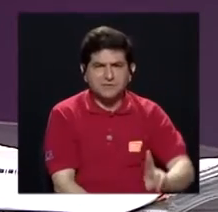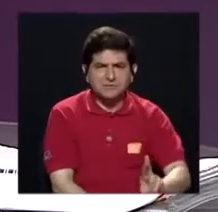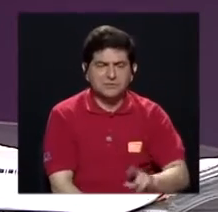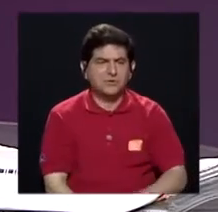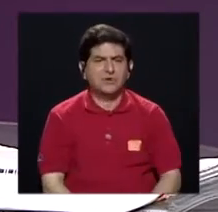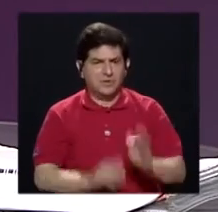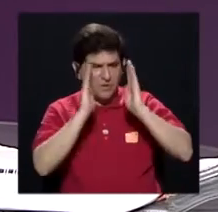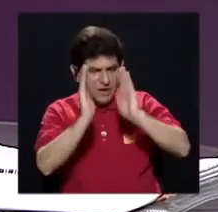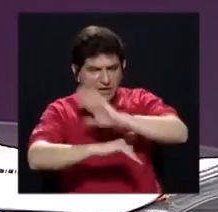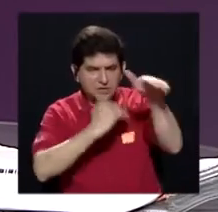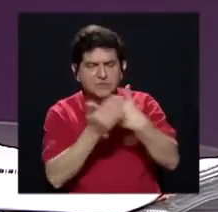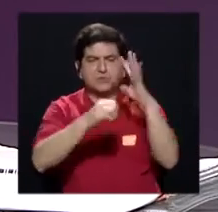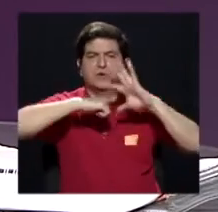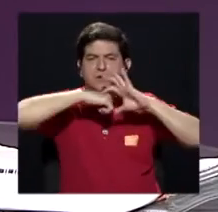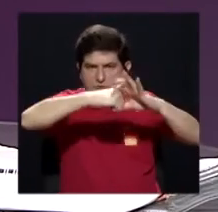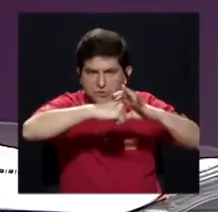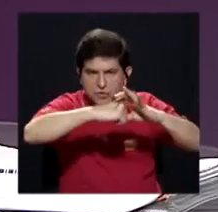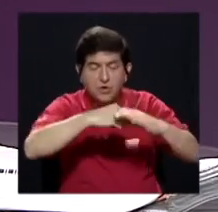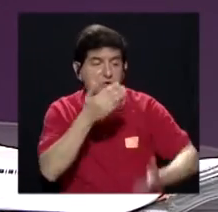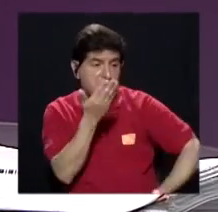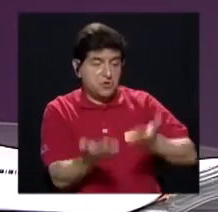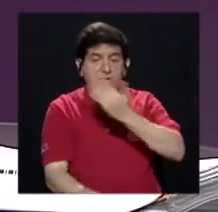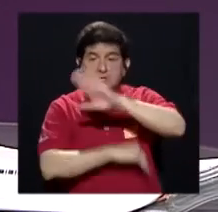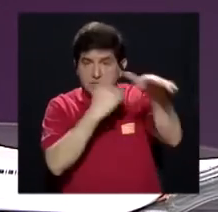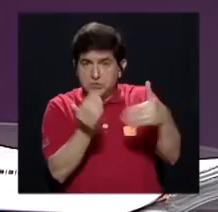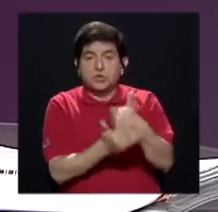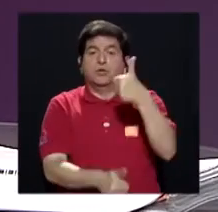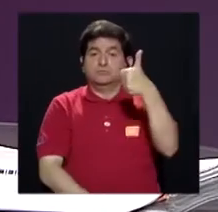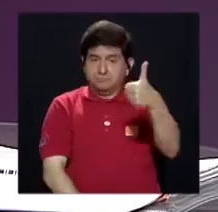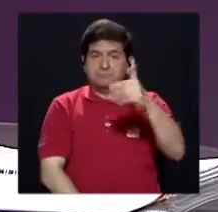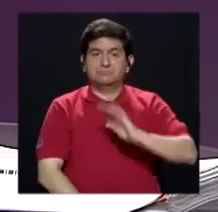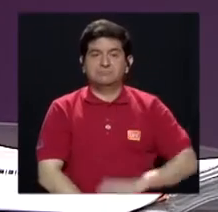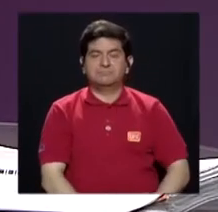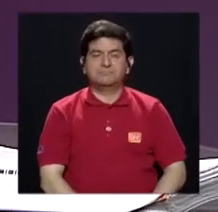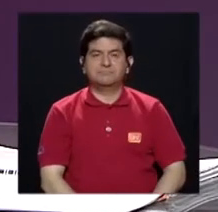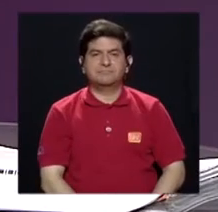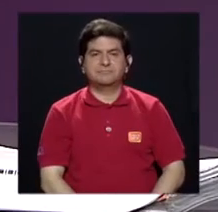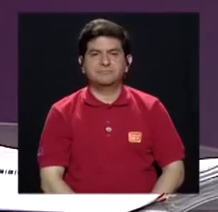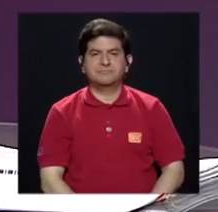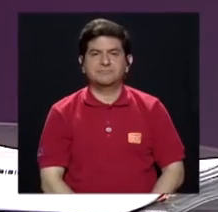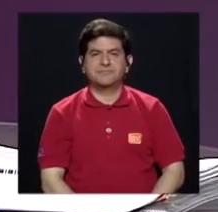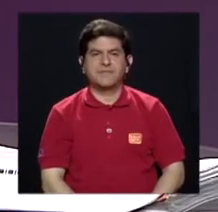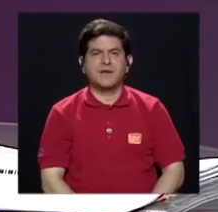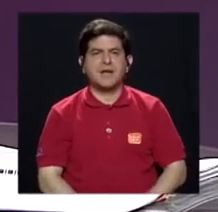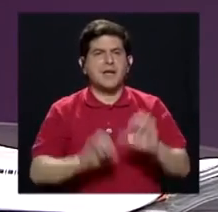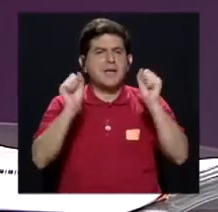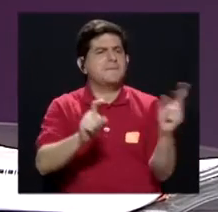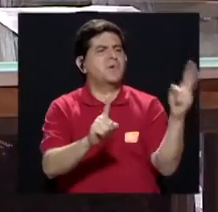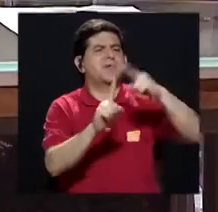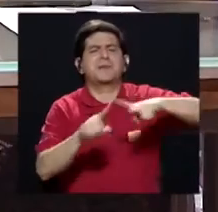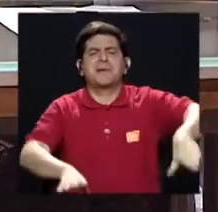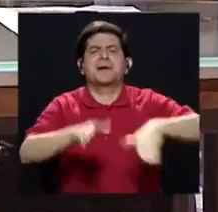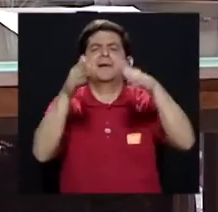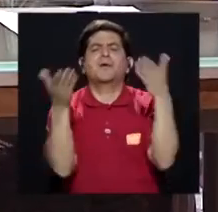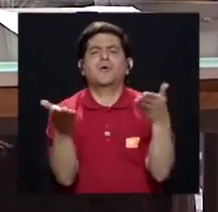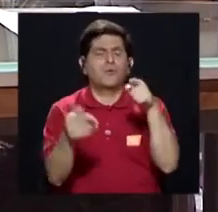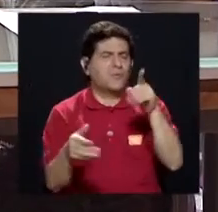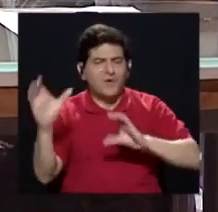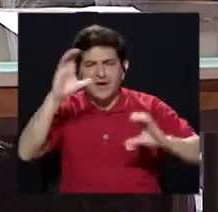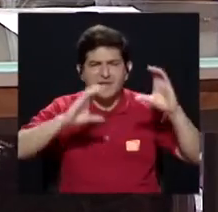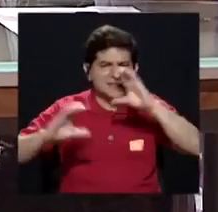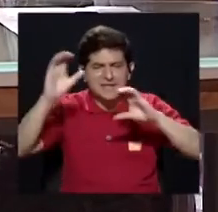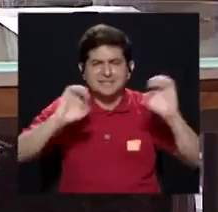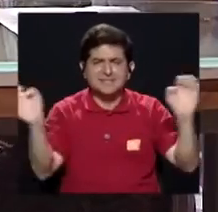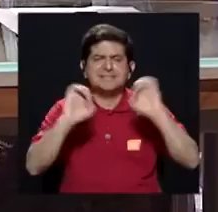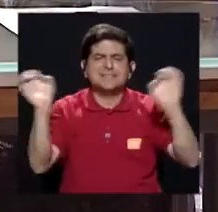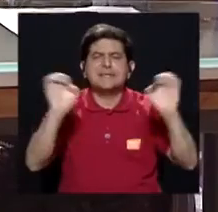prestamos atención a todo el planeta, lo más probable es que todos ganemos. ¿Cómo lo aplica? ¿Cómo se aplica estas ciencias